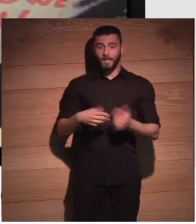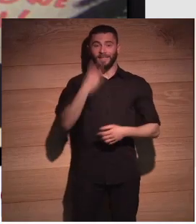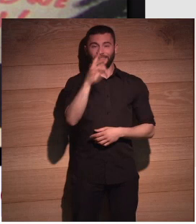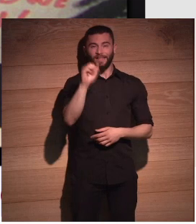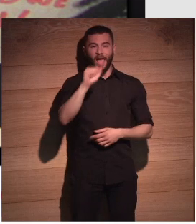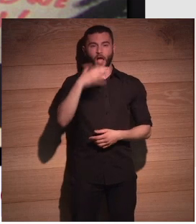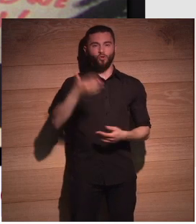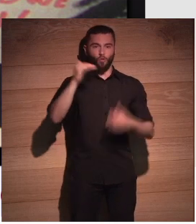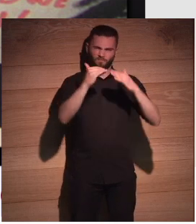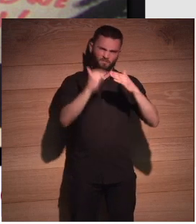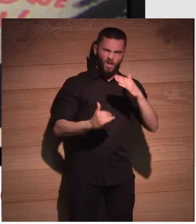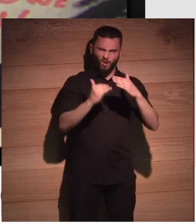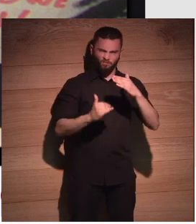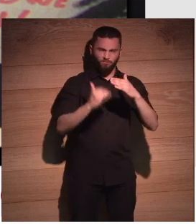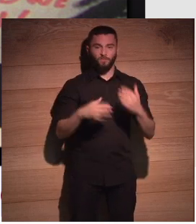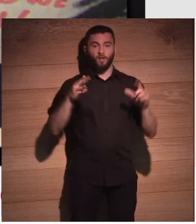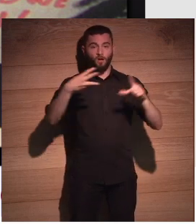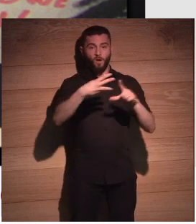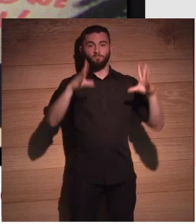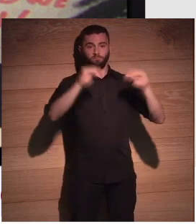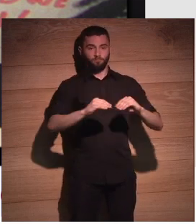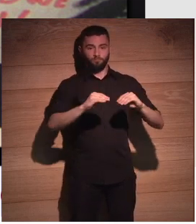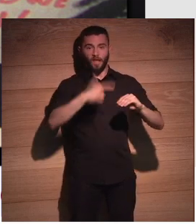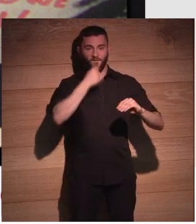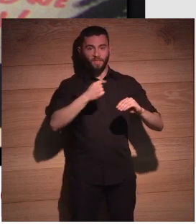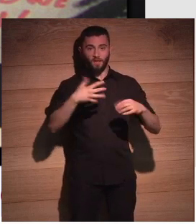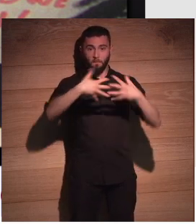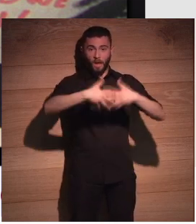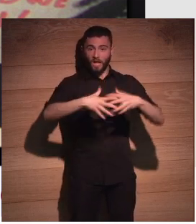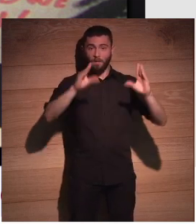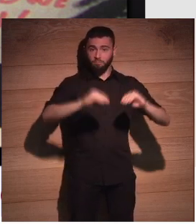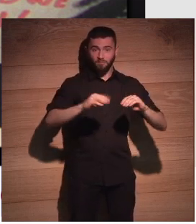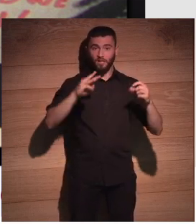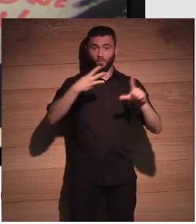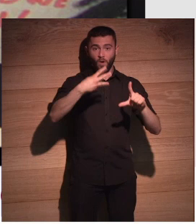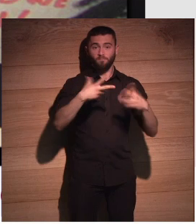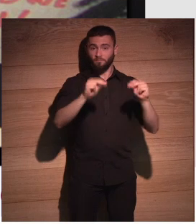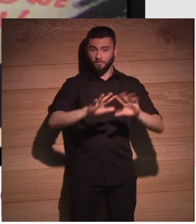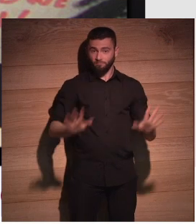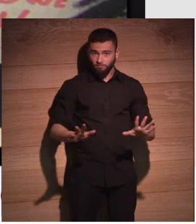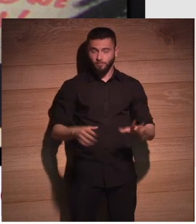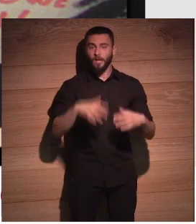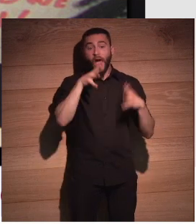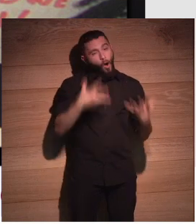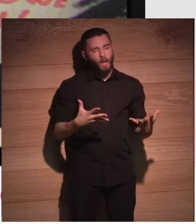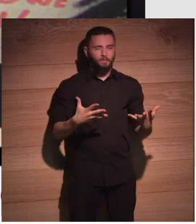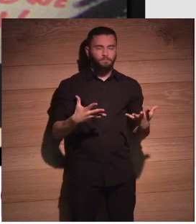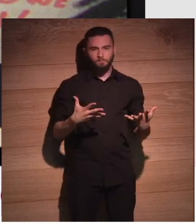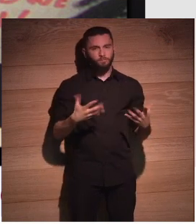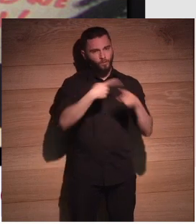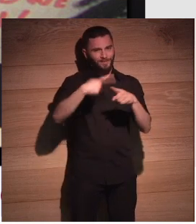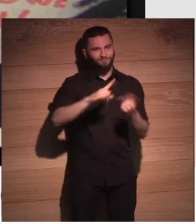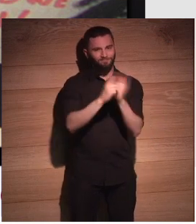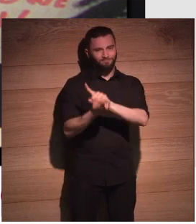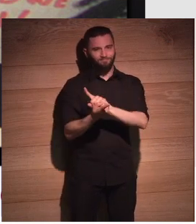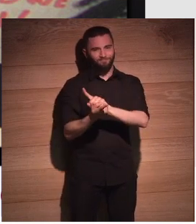incluso menos, era fácil apagar la web. Se apagaba esta máquina y se acabó, ¿vale? Ya no había más web. A día de hoy las cosas han